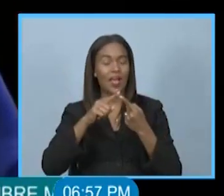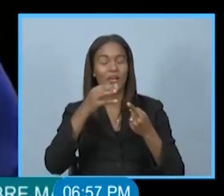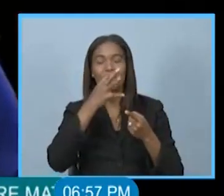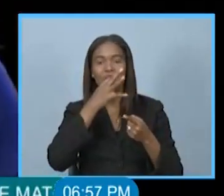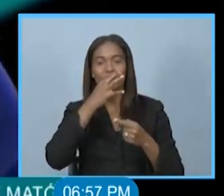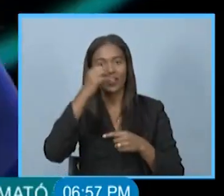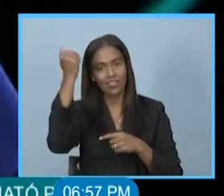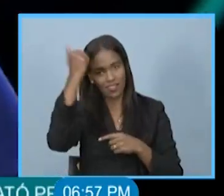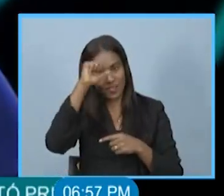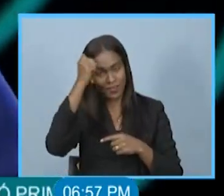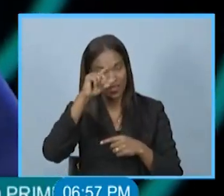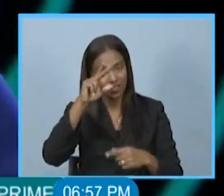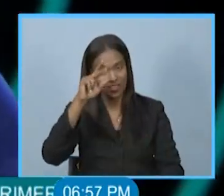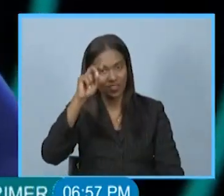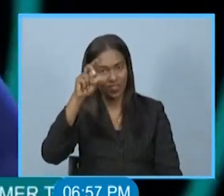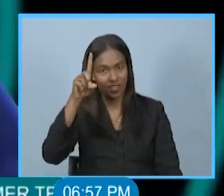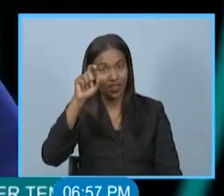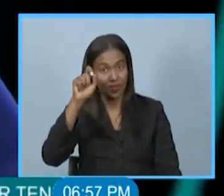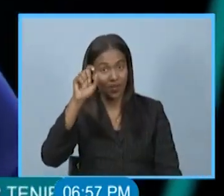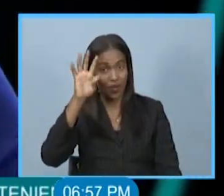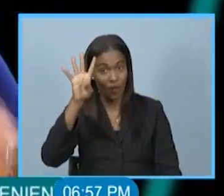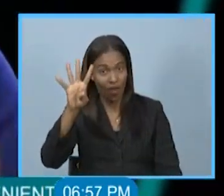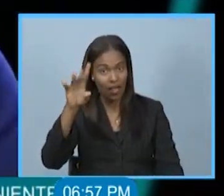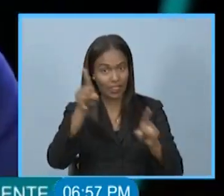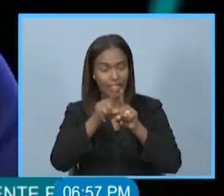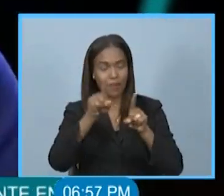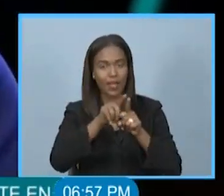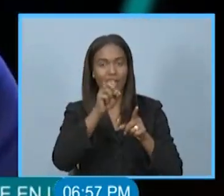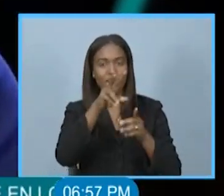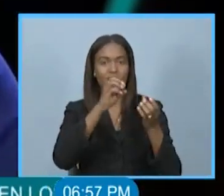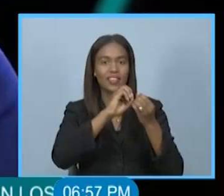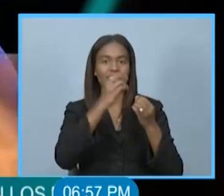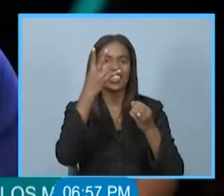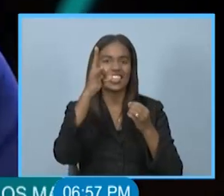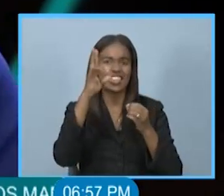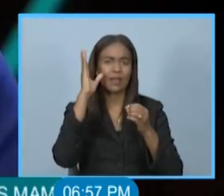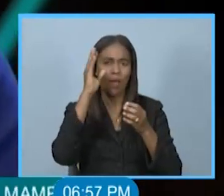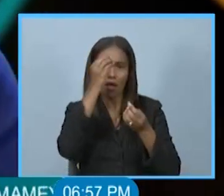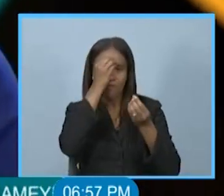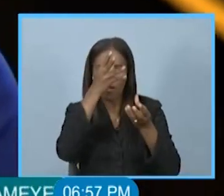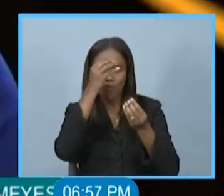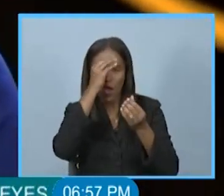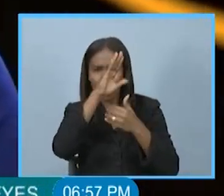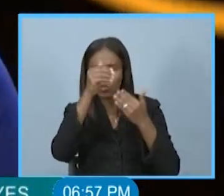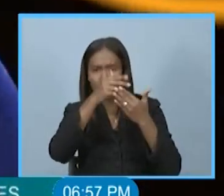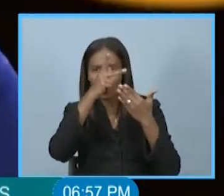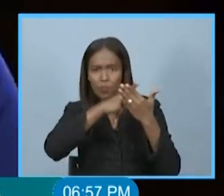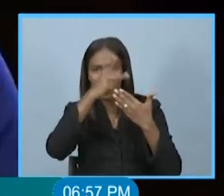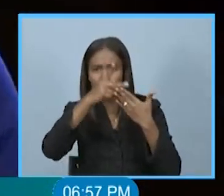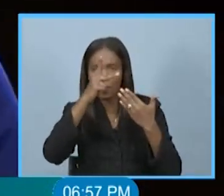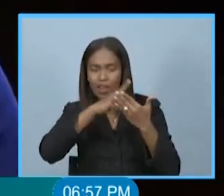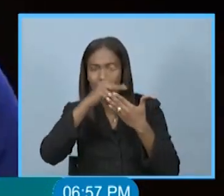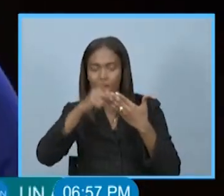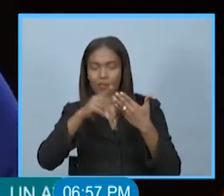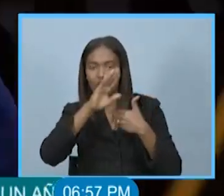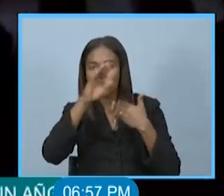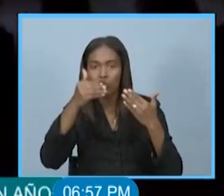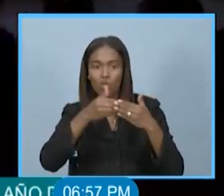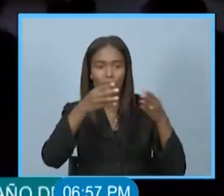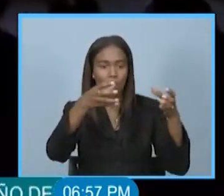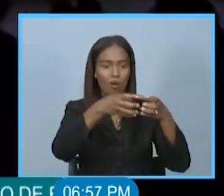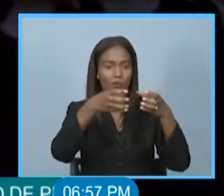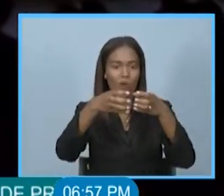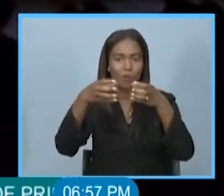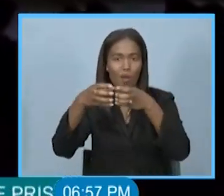próximo domingo rtve Canal 4 también el Canal 17 estará transmitiendo parte de esa programación todos los coloquios